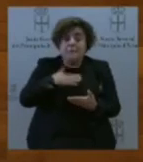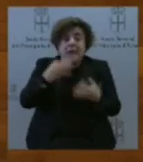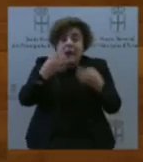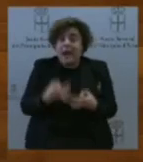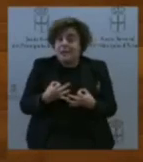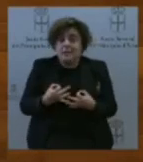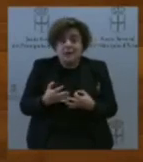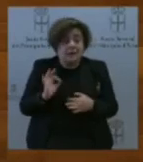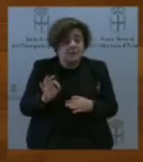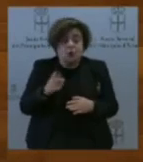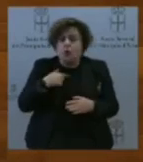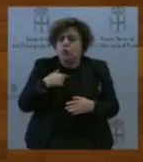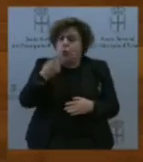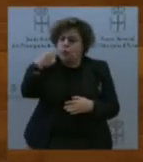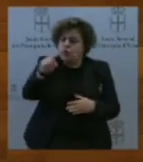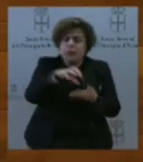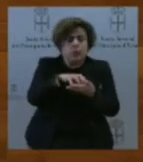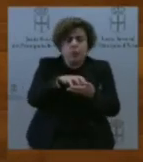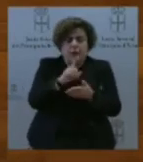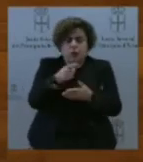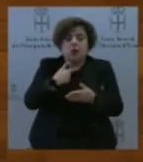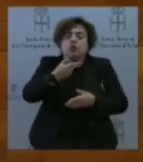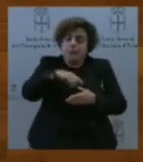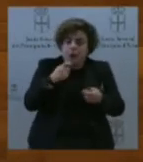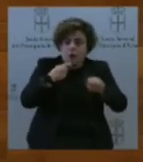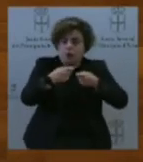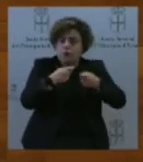que se cumpla estrictamente la nuestra Ley de Patrimonio.